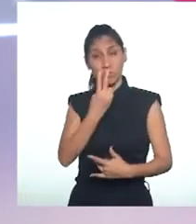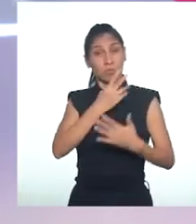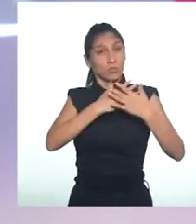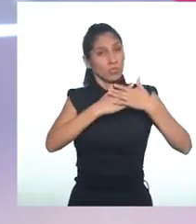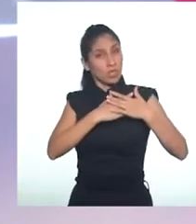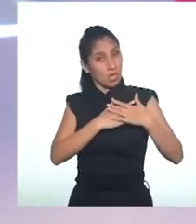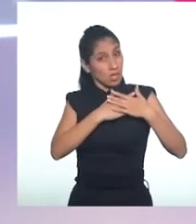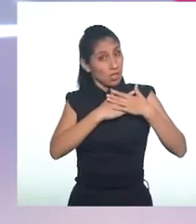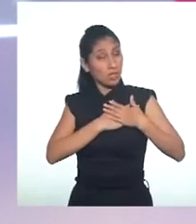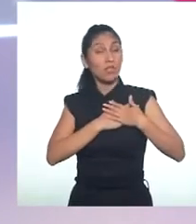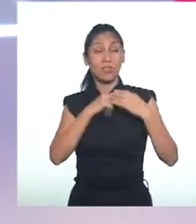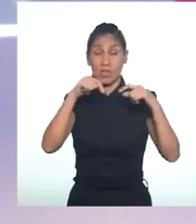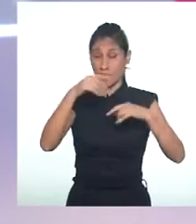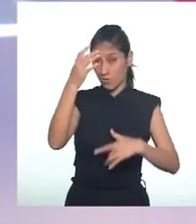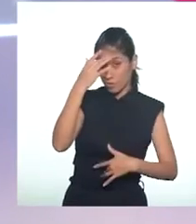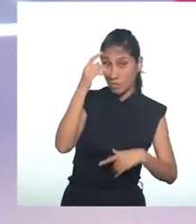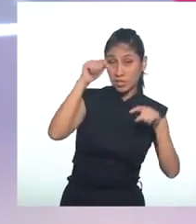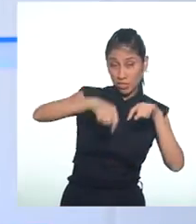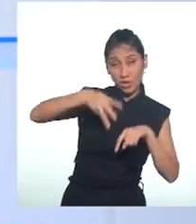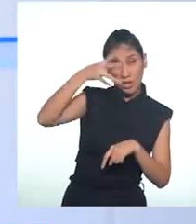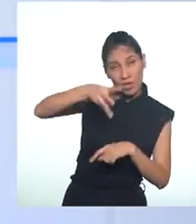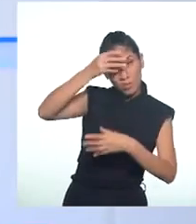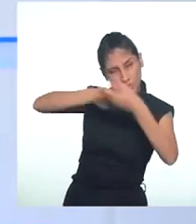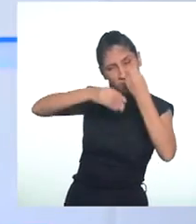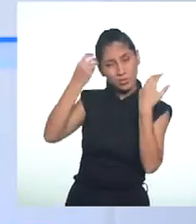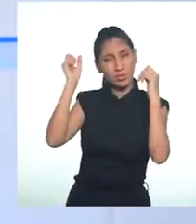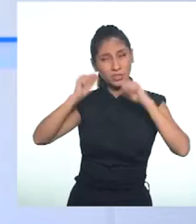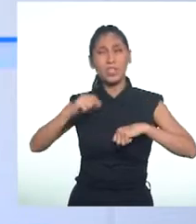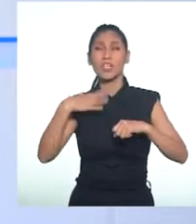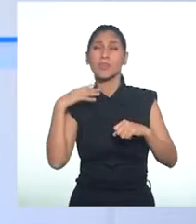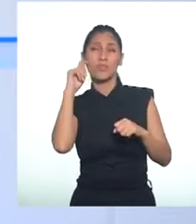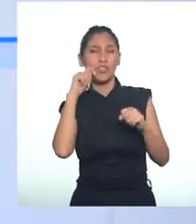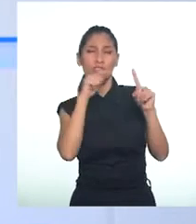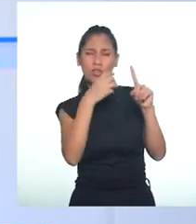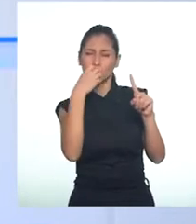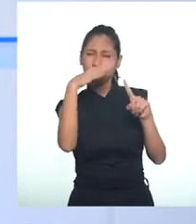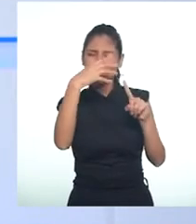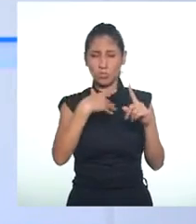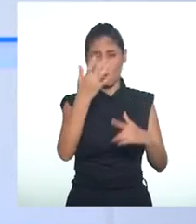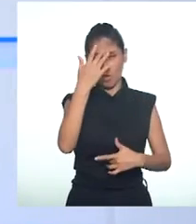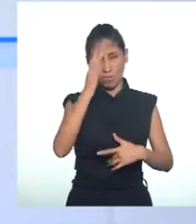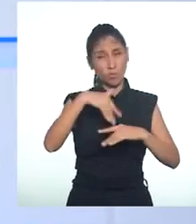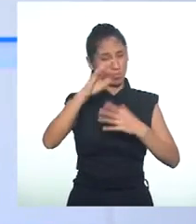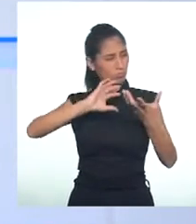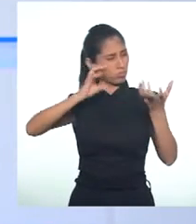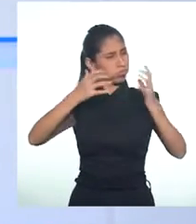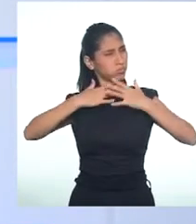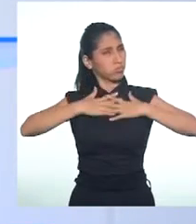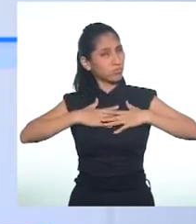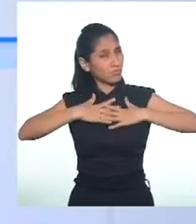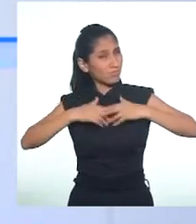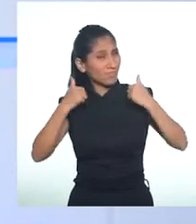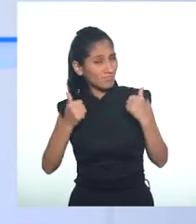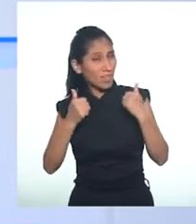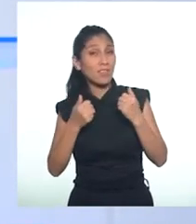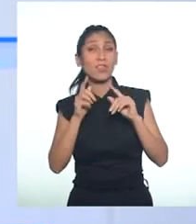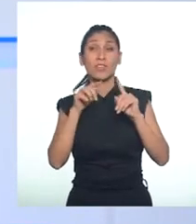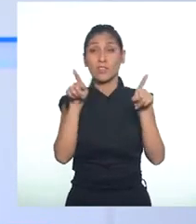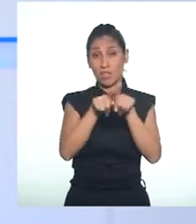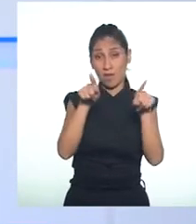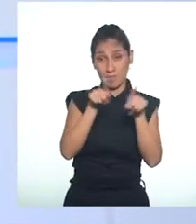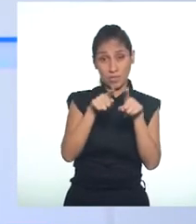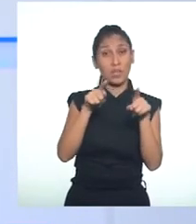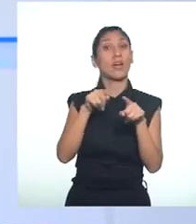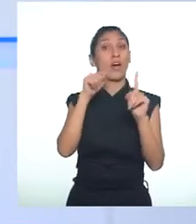respiratorias que venimos analizando en estas semanas. Sí, y felizmente se logró recuperar. Además, gracias a esta experiencia, en mi